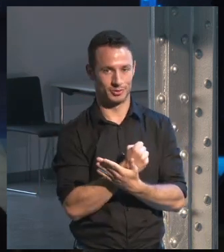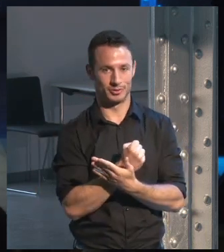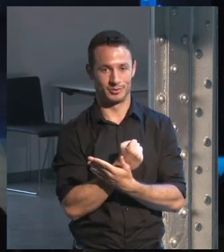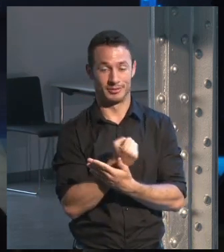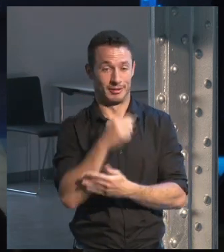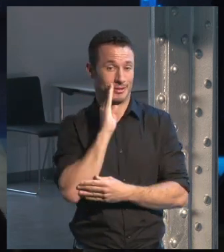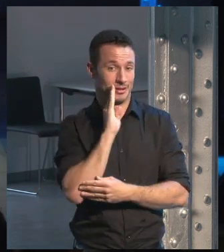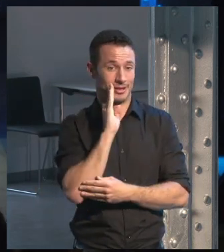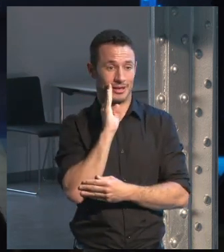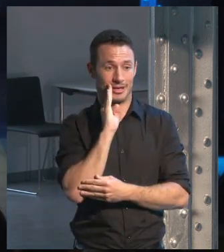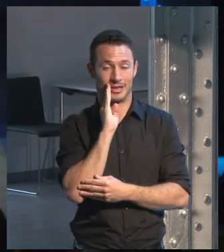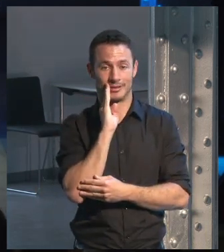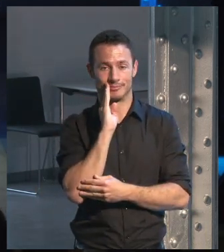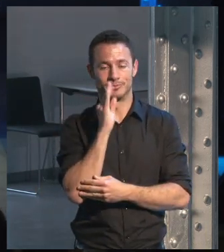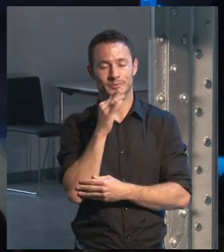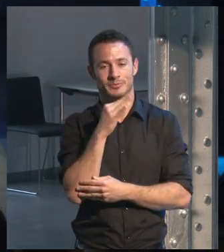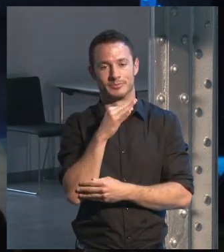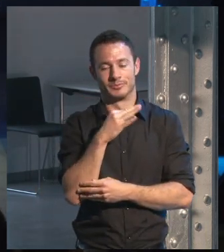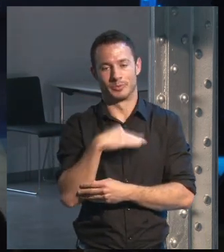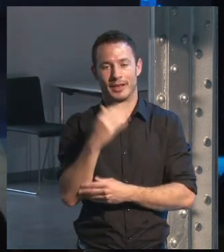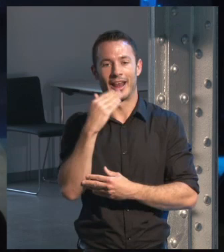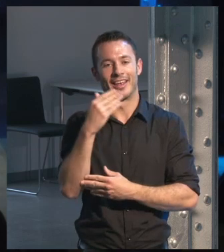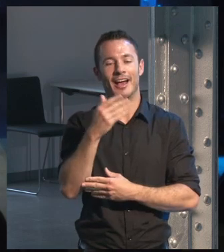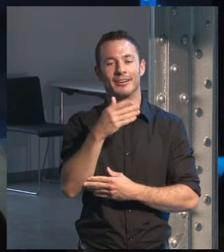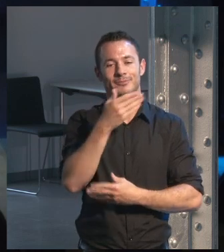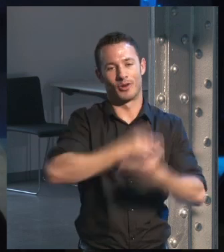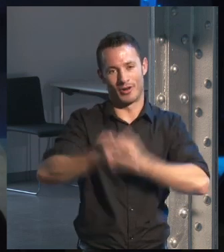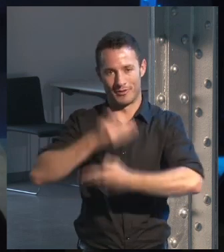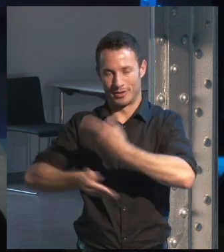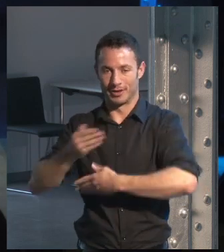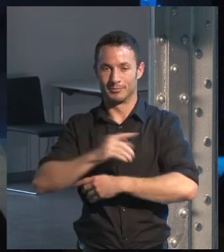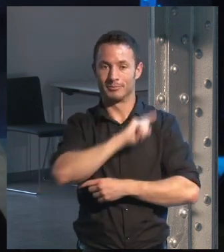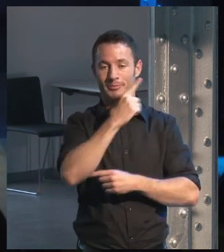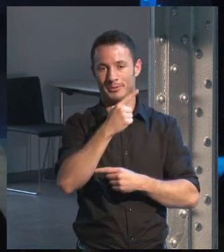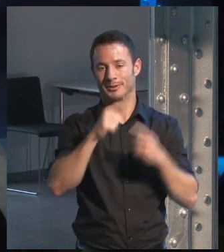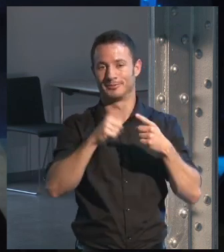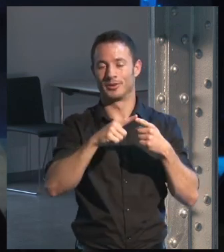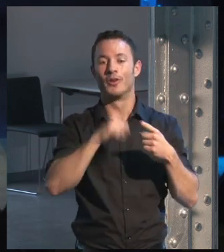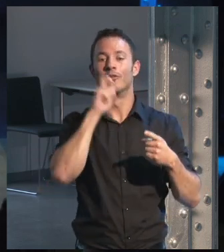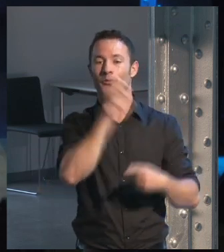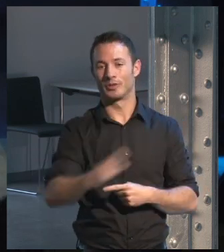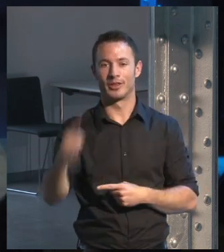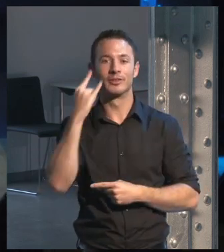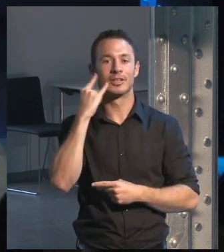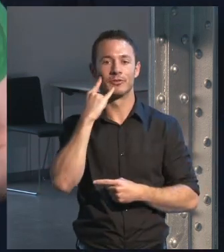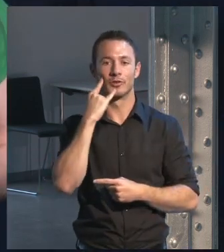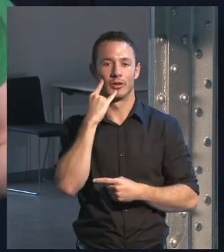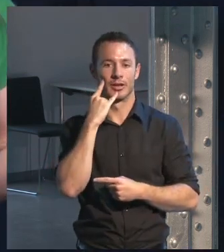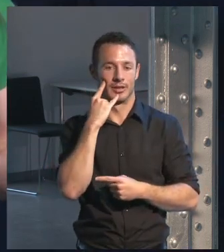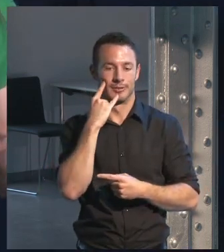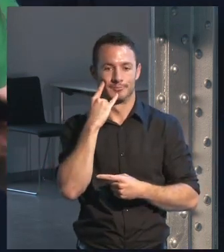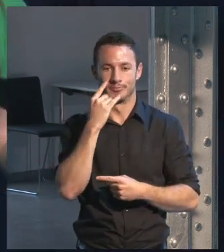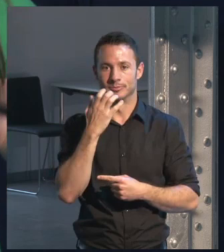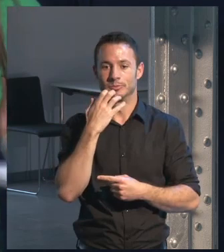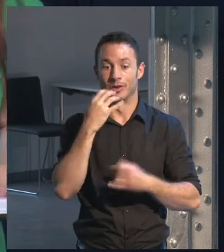no serían posibles sin el apoyo de nuestros colaboradores. En primer lugar, de Fundación Telefónica, que es quien hace posible este